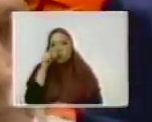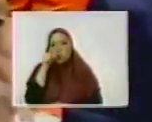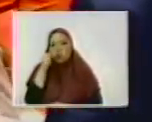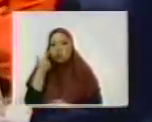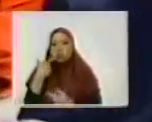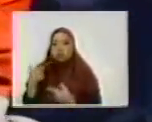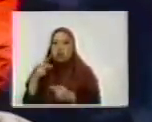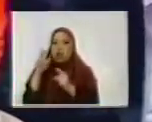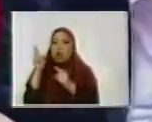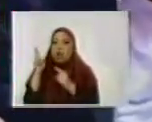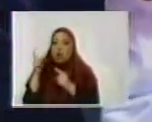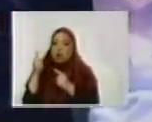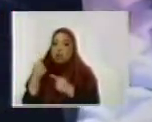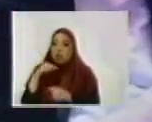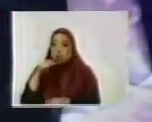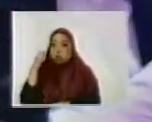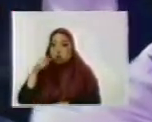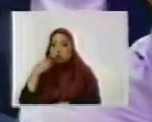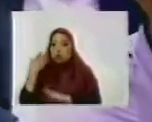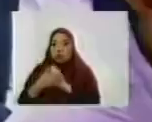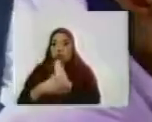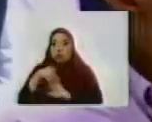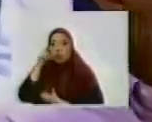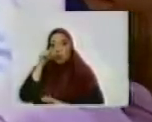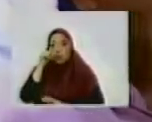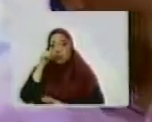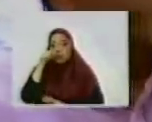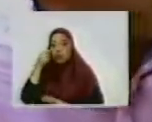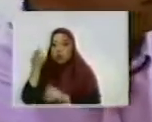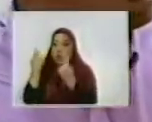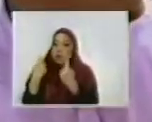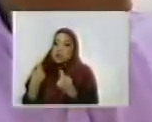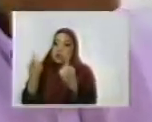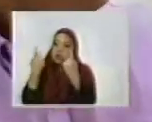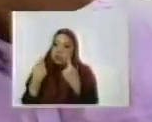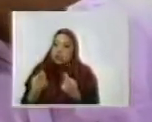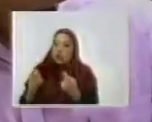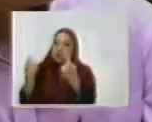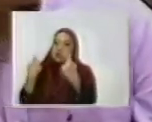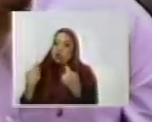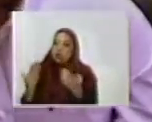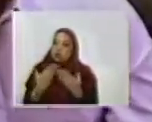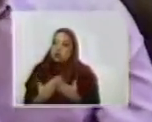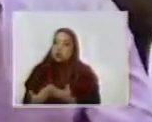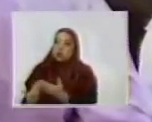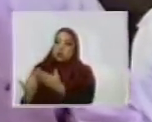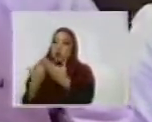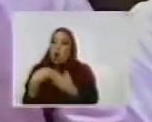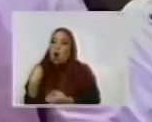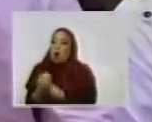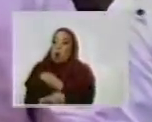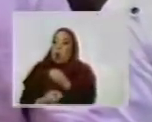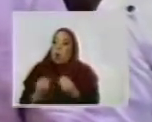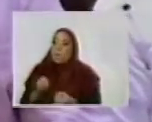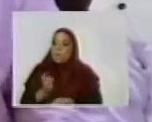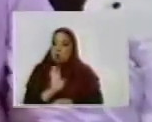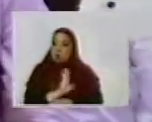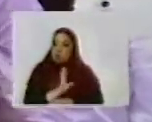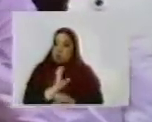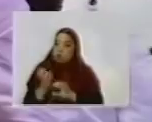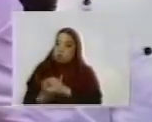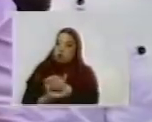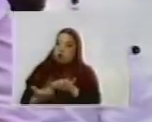como la teoría, como la doctrina para estudiar la crisis que el propio